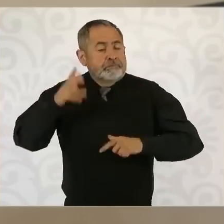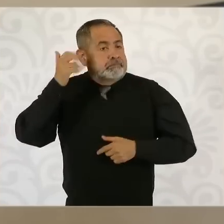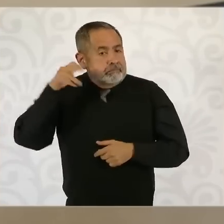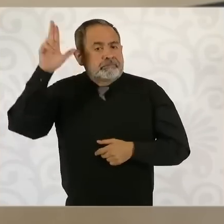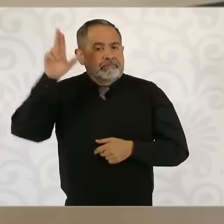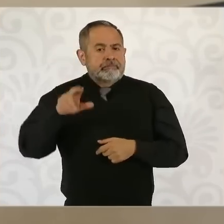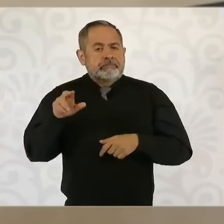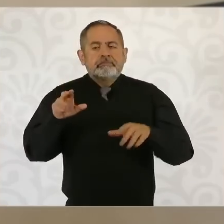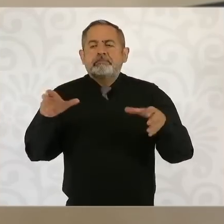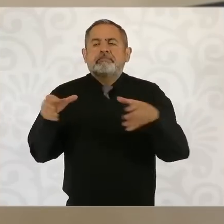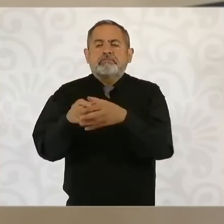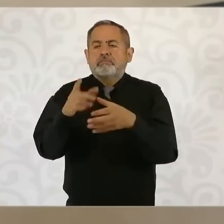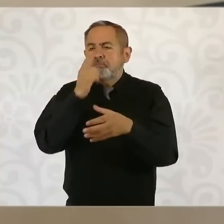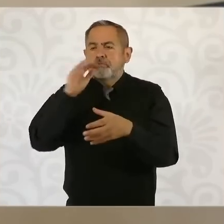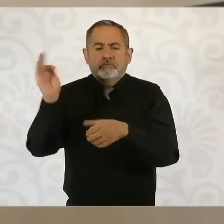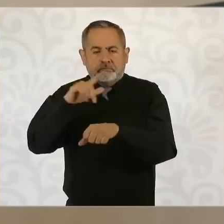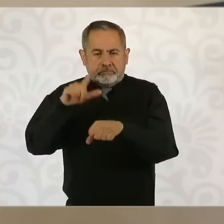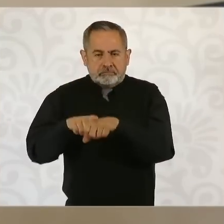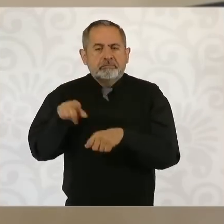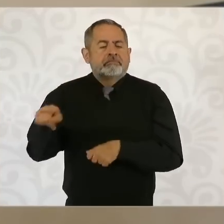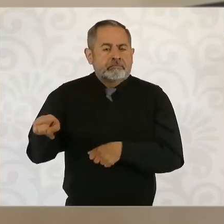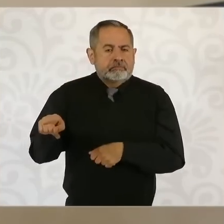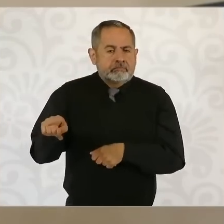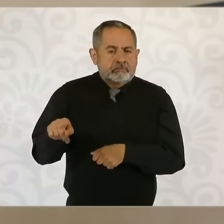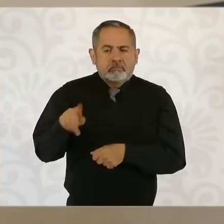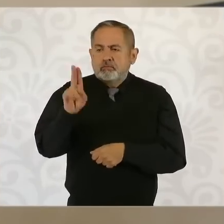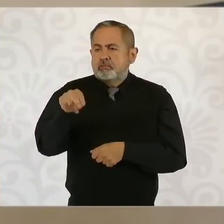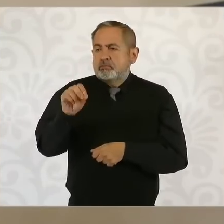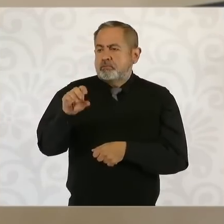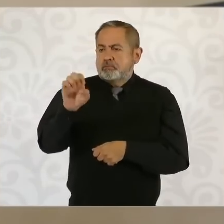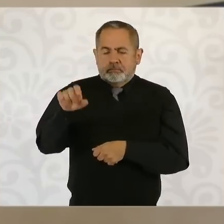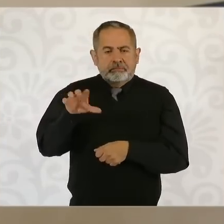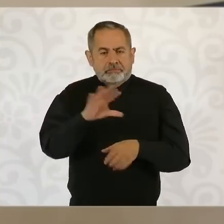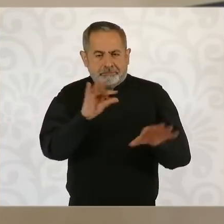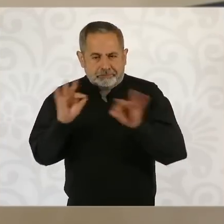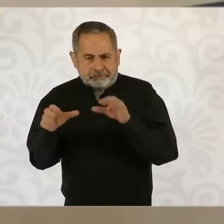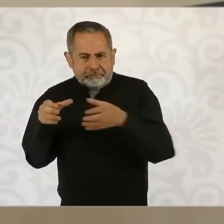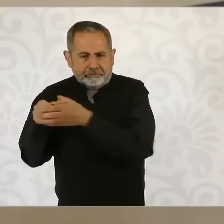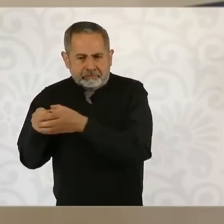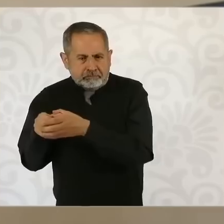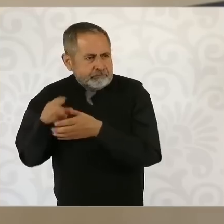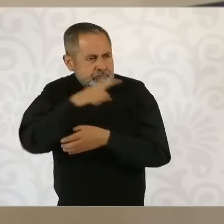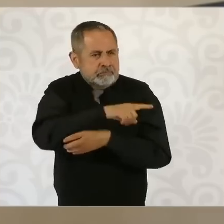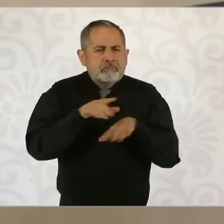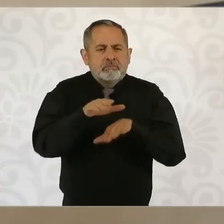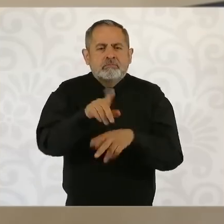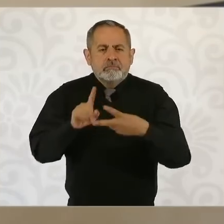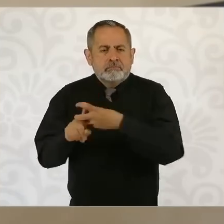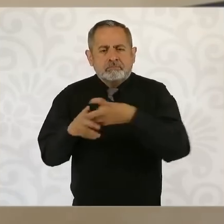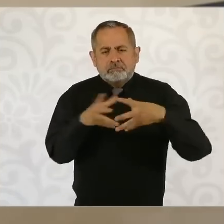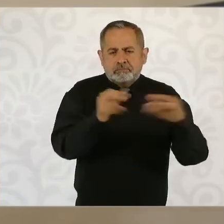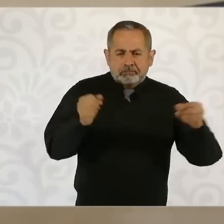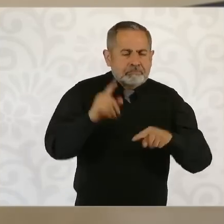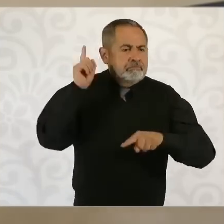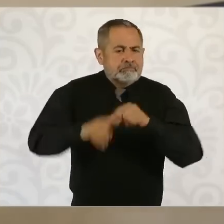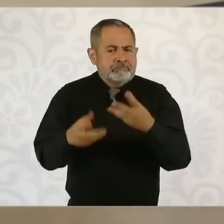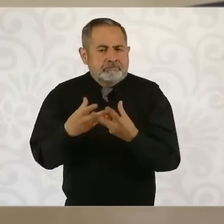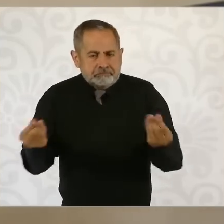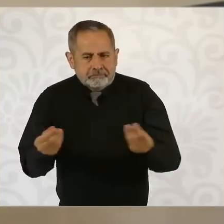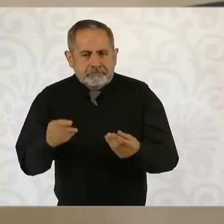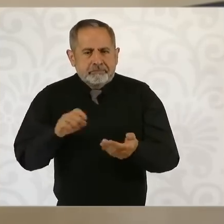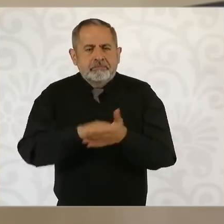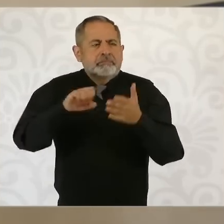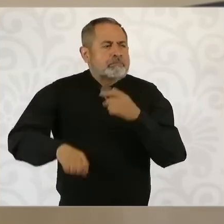caso de la UMOE, que es un organismo que tuvo aquí en la Ciudad de México, combatió muchos secuestros, muchos delitos. El más emblemático es lo que pasó